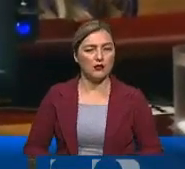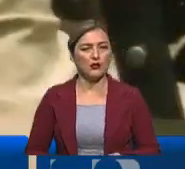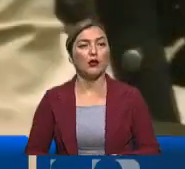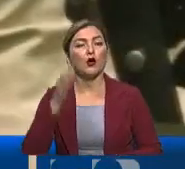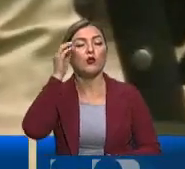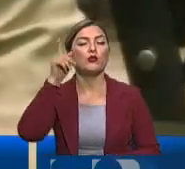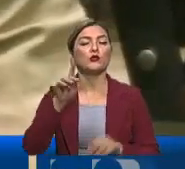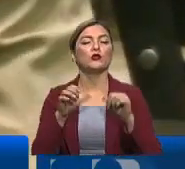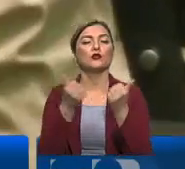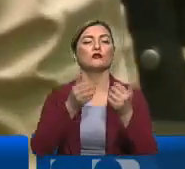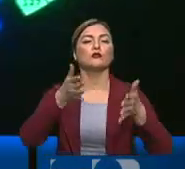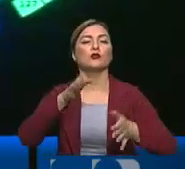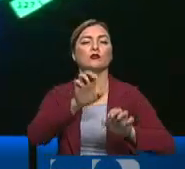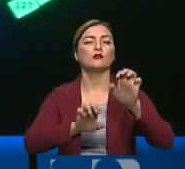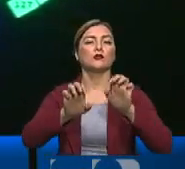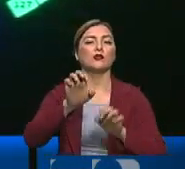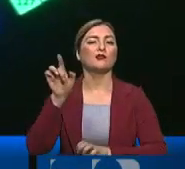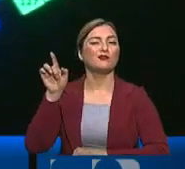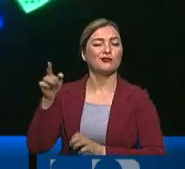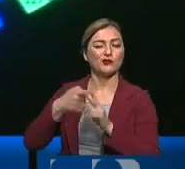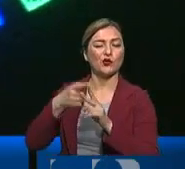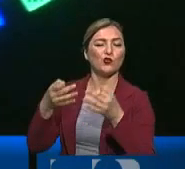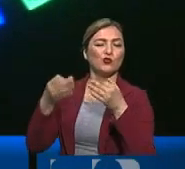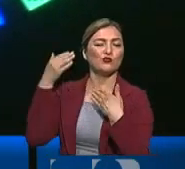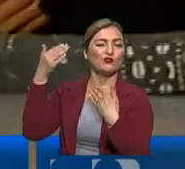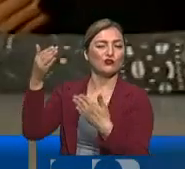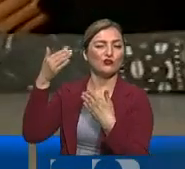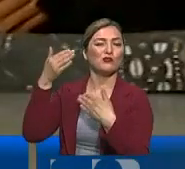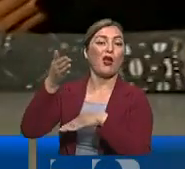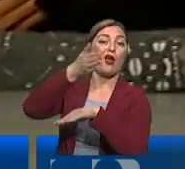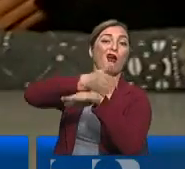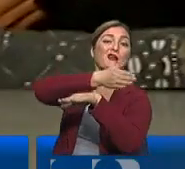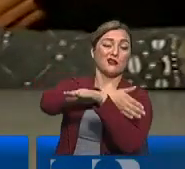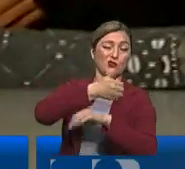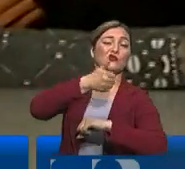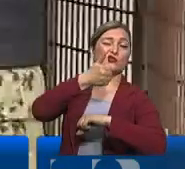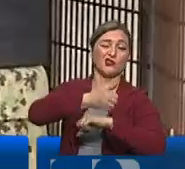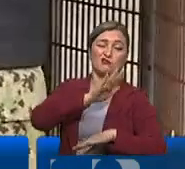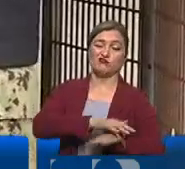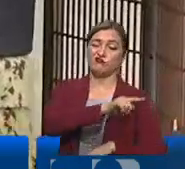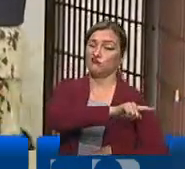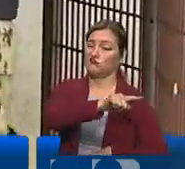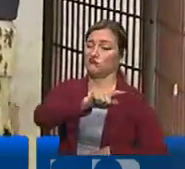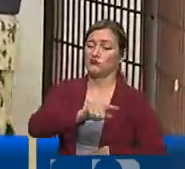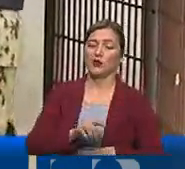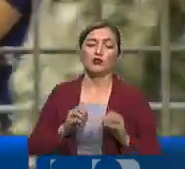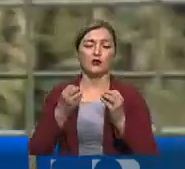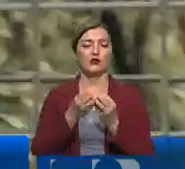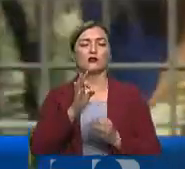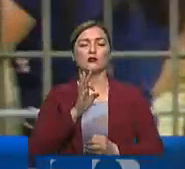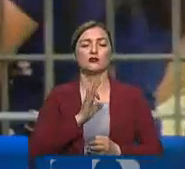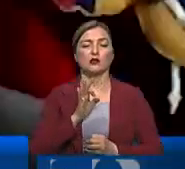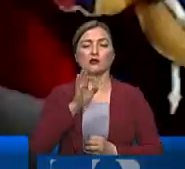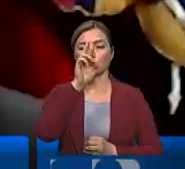criterio de los asambleístas evaluar la pertinencia de iniciar juicios políticos contra las autoridades vinculadas al organismo técnico de